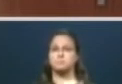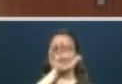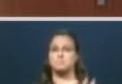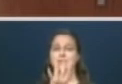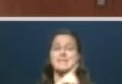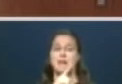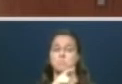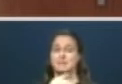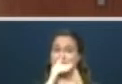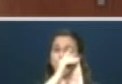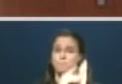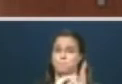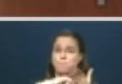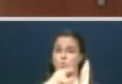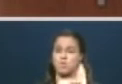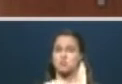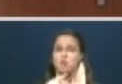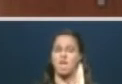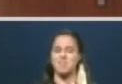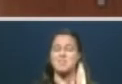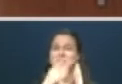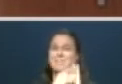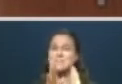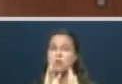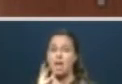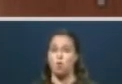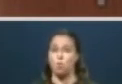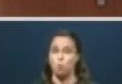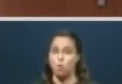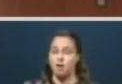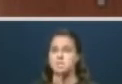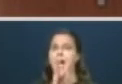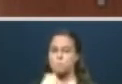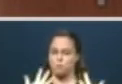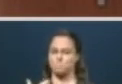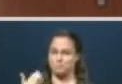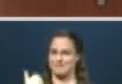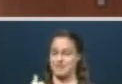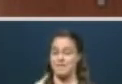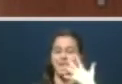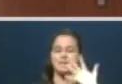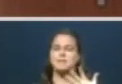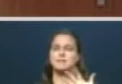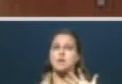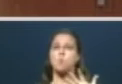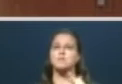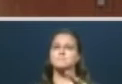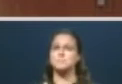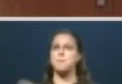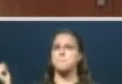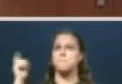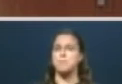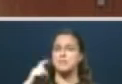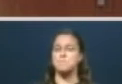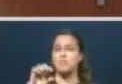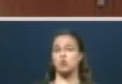de ley del decreto ley de medidas urgentes que fue convalidado también por esta cámara y la quinta es la regulación de la participación de